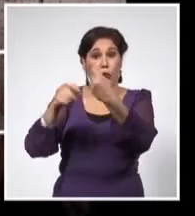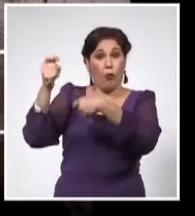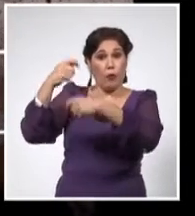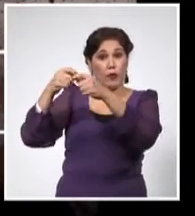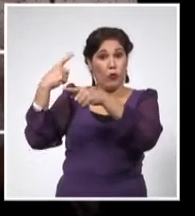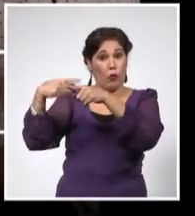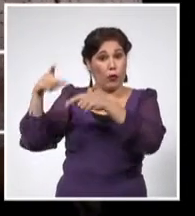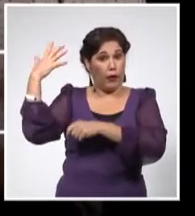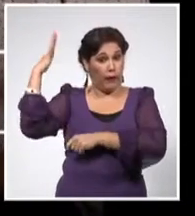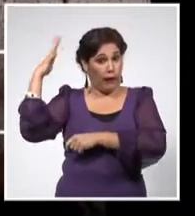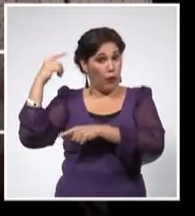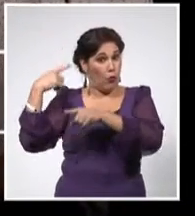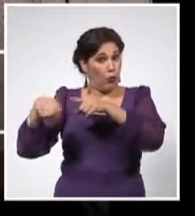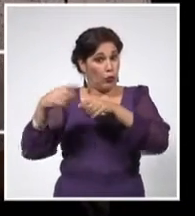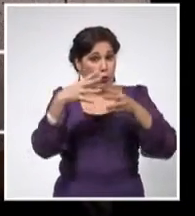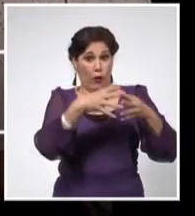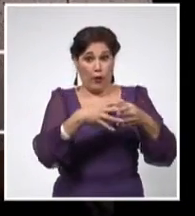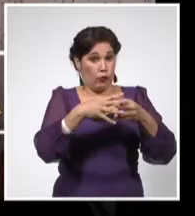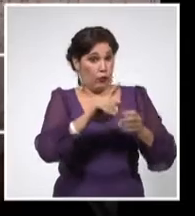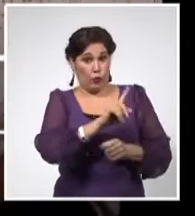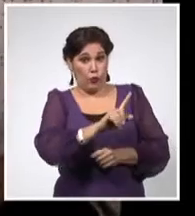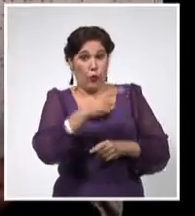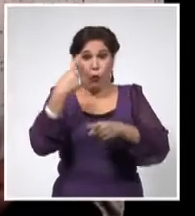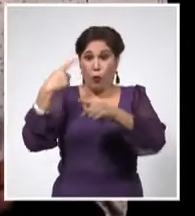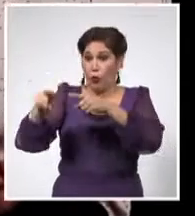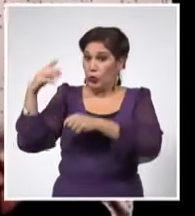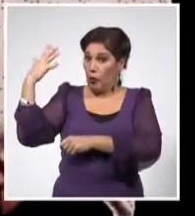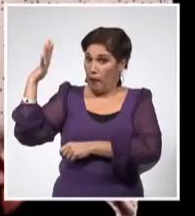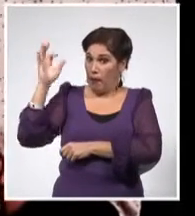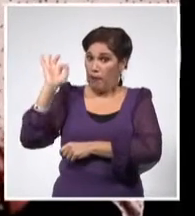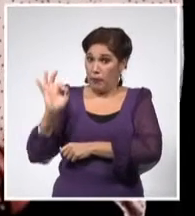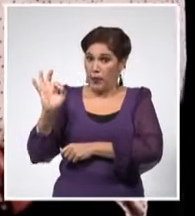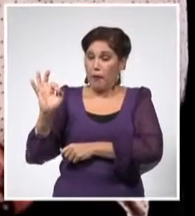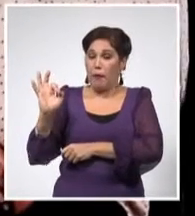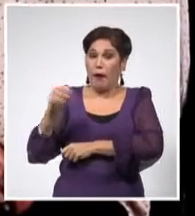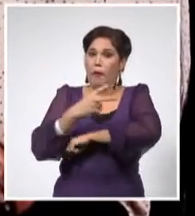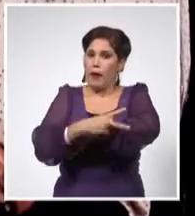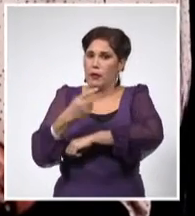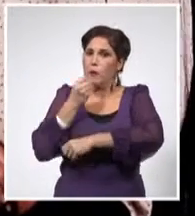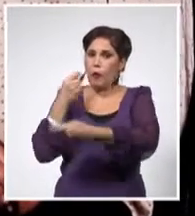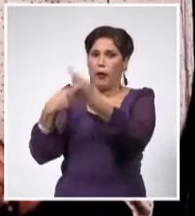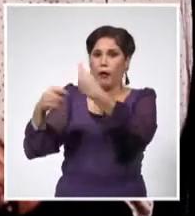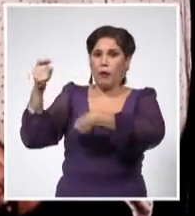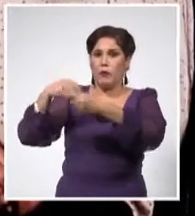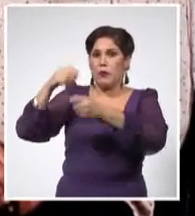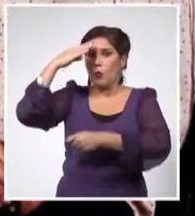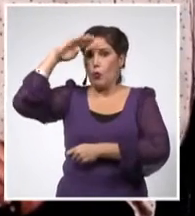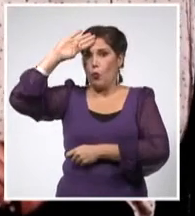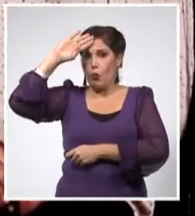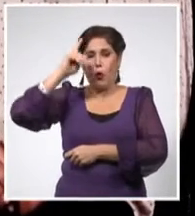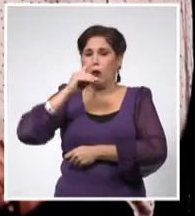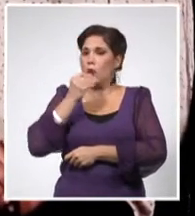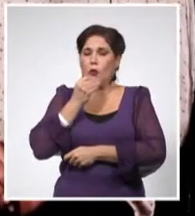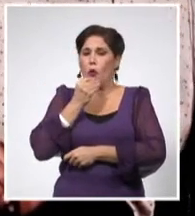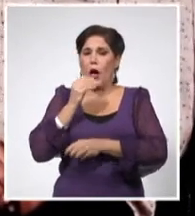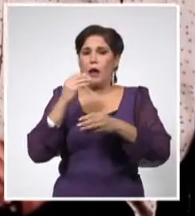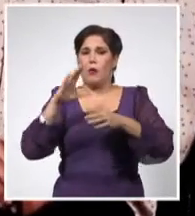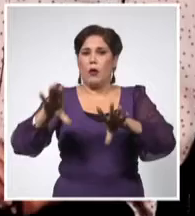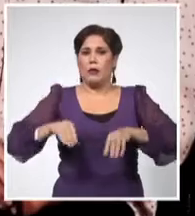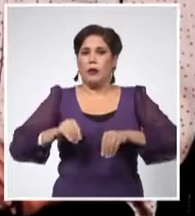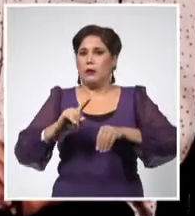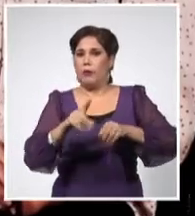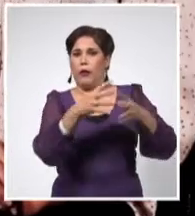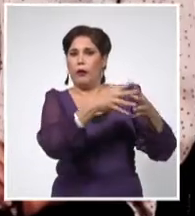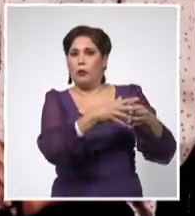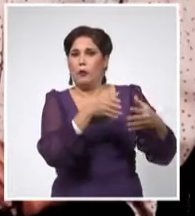inversores extranjeros, esencialmente, no solo de Estados Unidos, sino también de otros territorios, de invertir en determinadas propiedades que